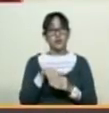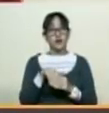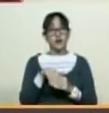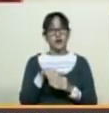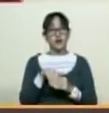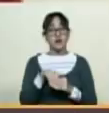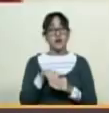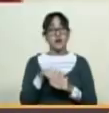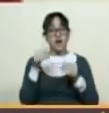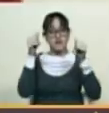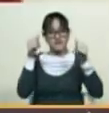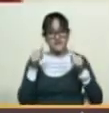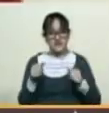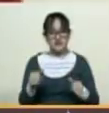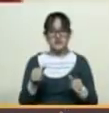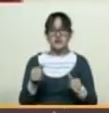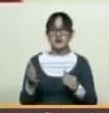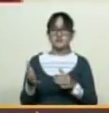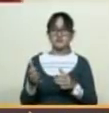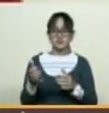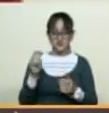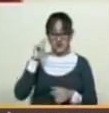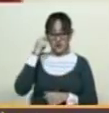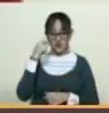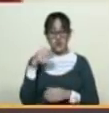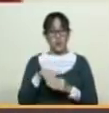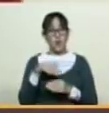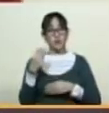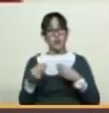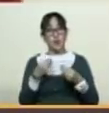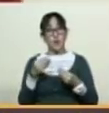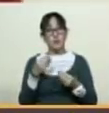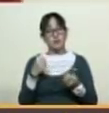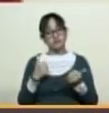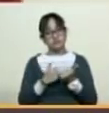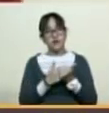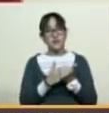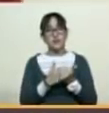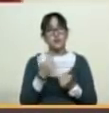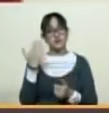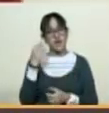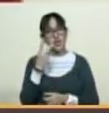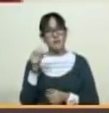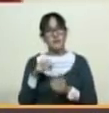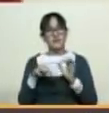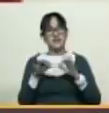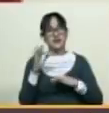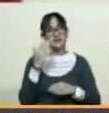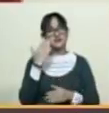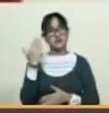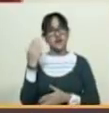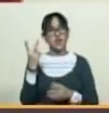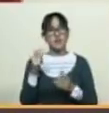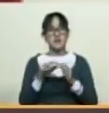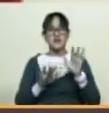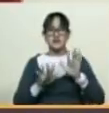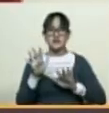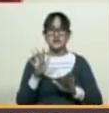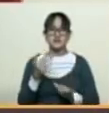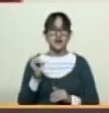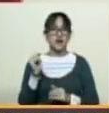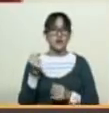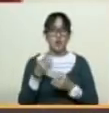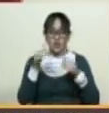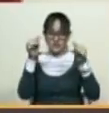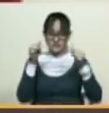sacamos afiches recordando lo que es el voto asistido. Esto fue en el 2013, esto fue en el 2015, tenemos